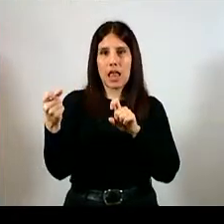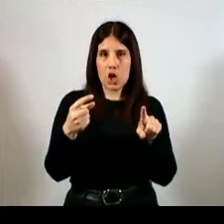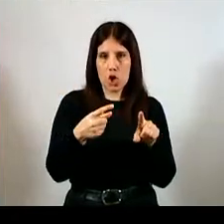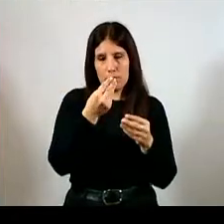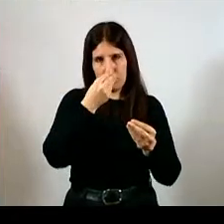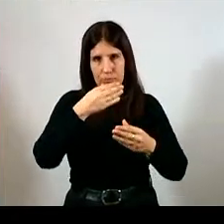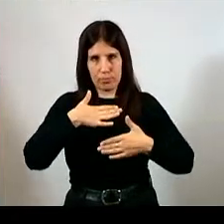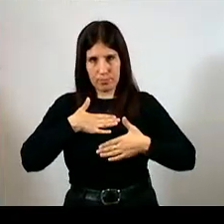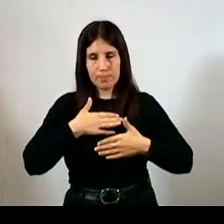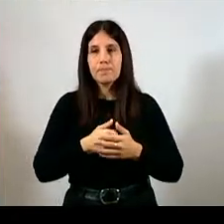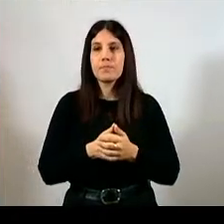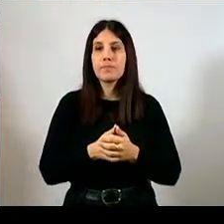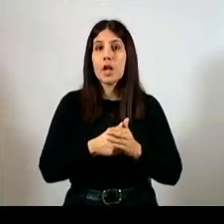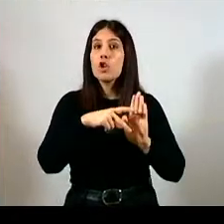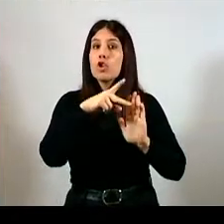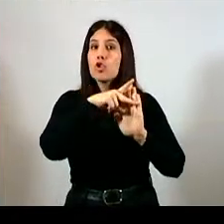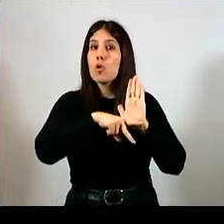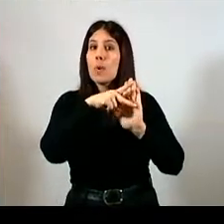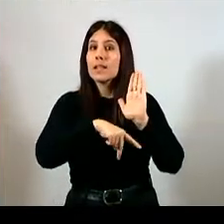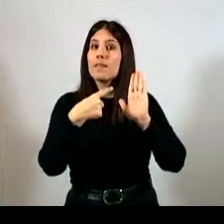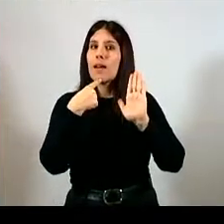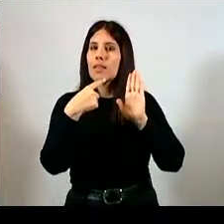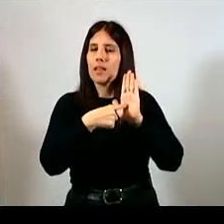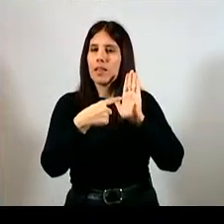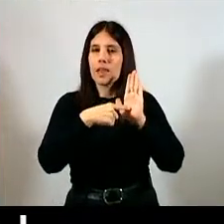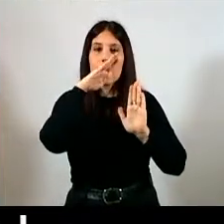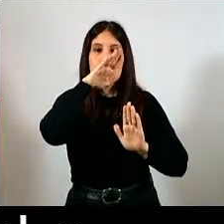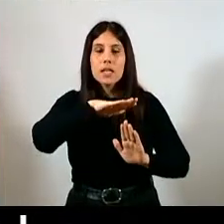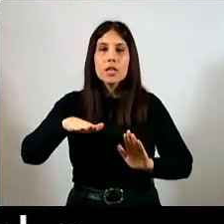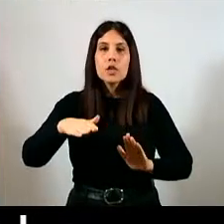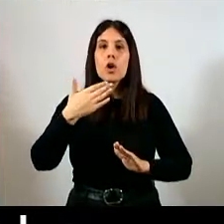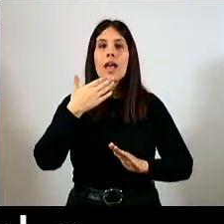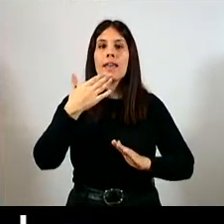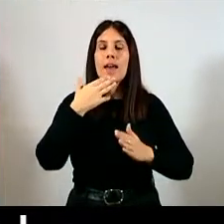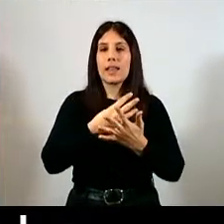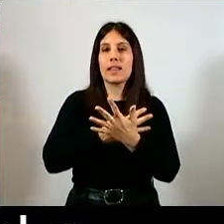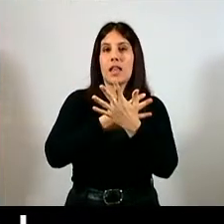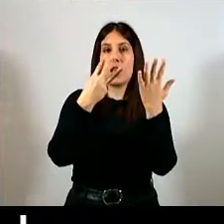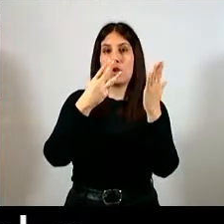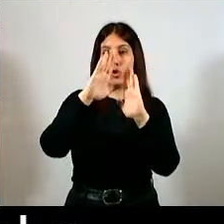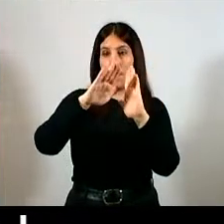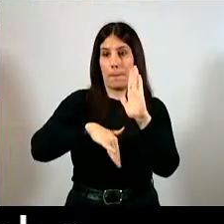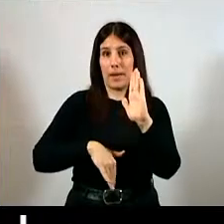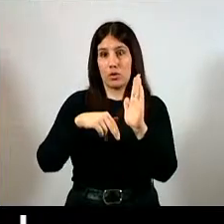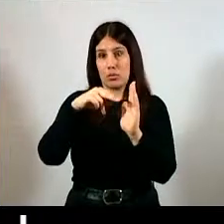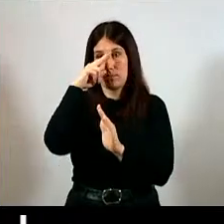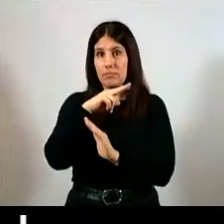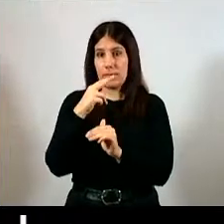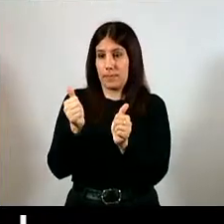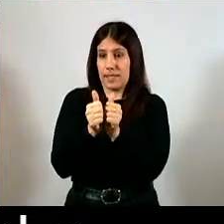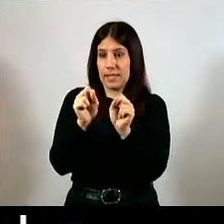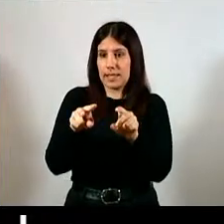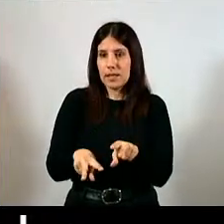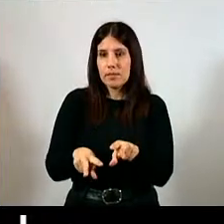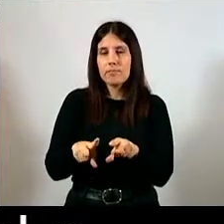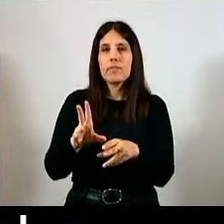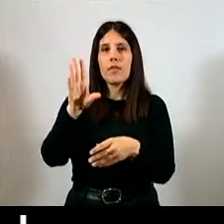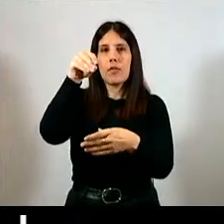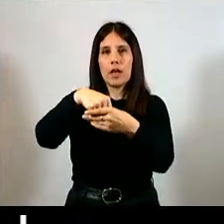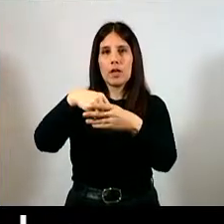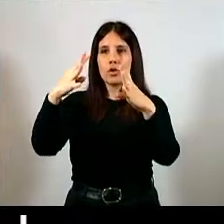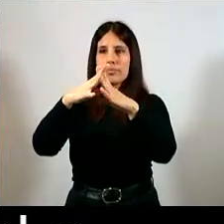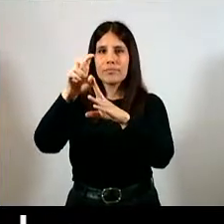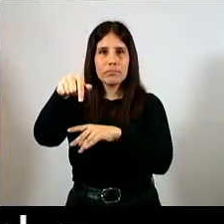la normativa, los menores de 18 años no acompañados no pueden permanecer en dichas instalaciones, sino que deben